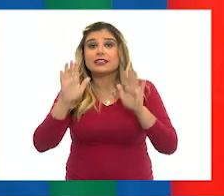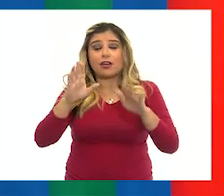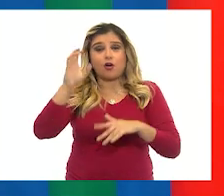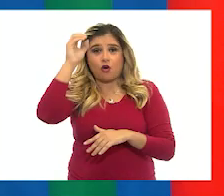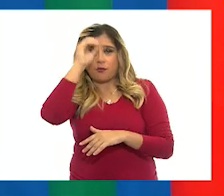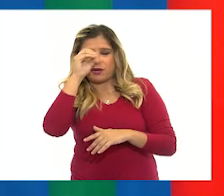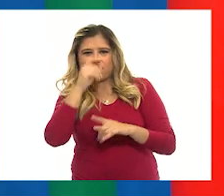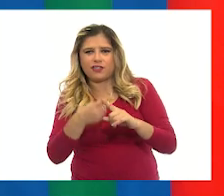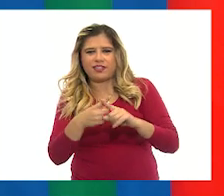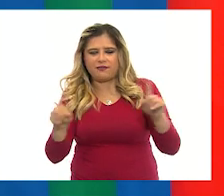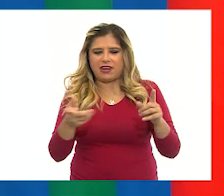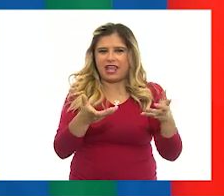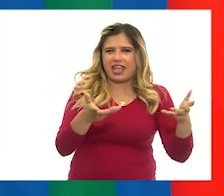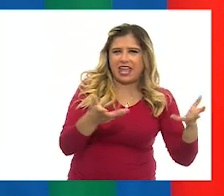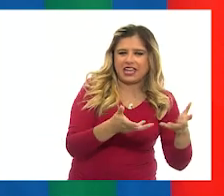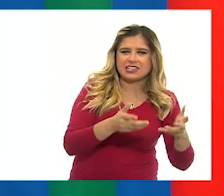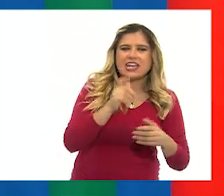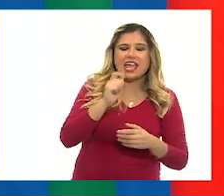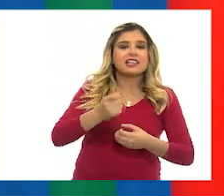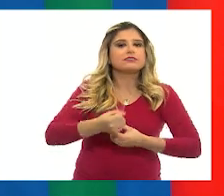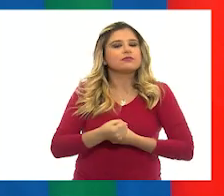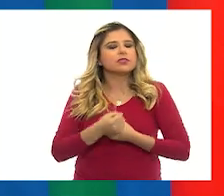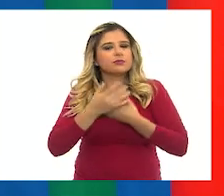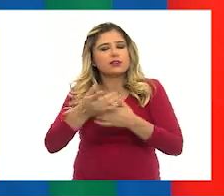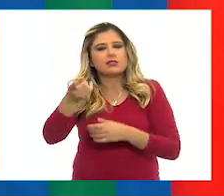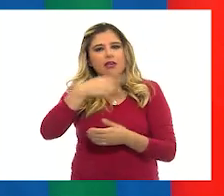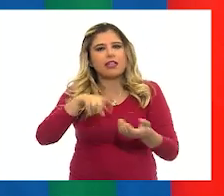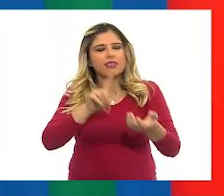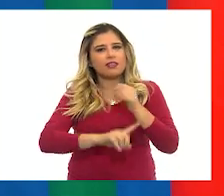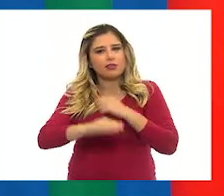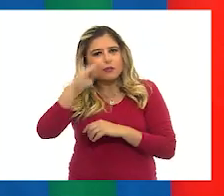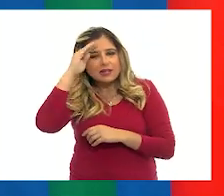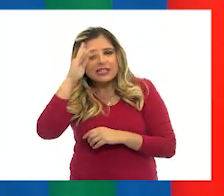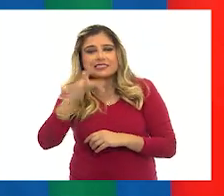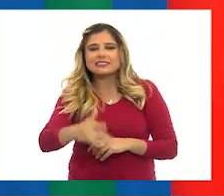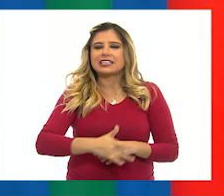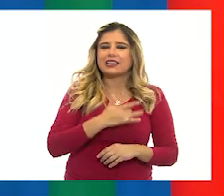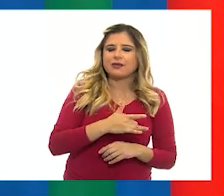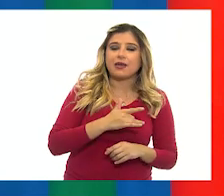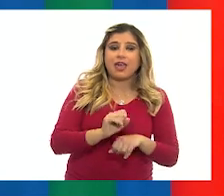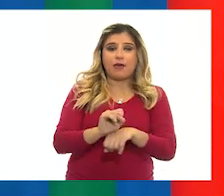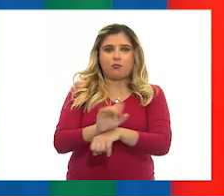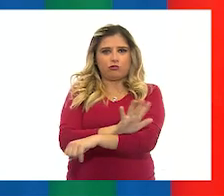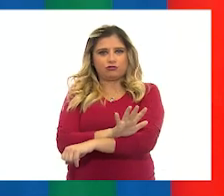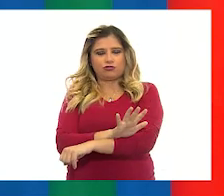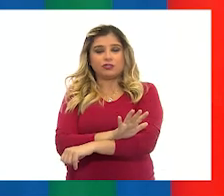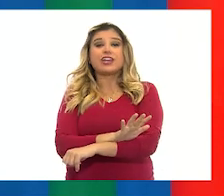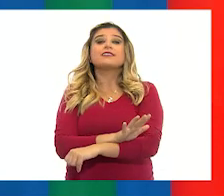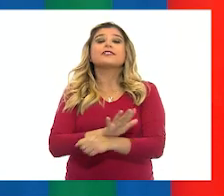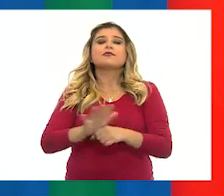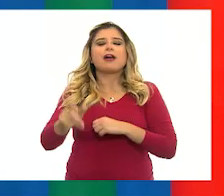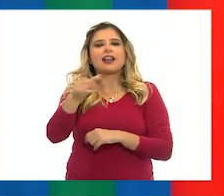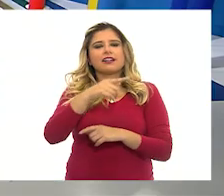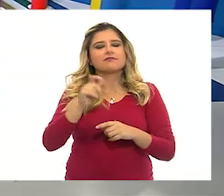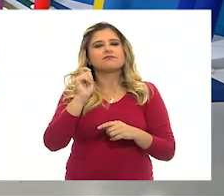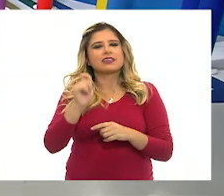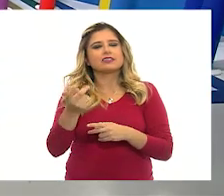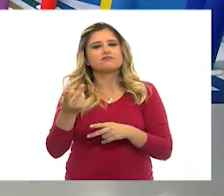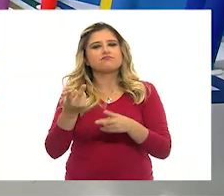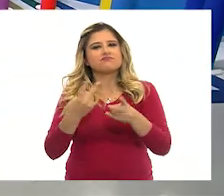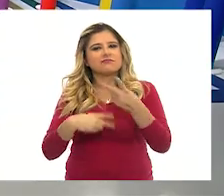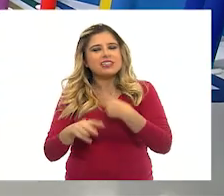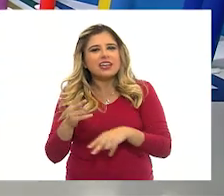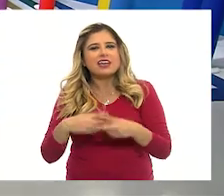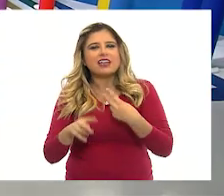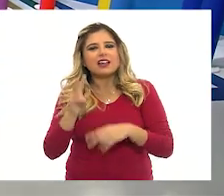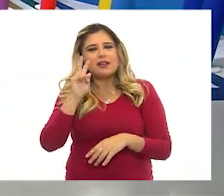a diferencia de los hechos, son expresiones de nuestros pensamientos y sentimientos y emociones, las cuales surgen precisamente